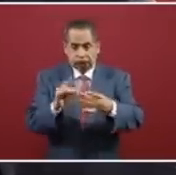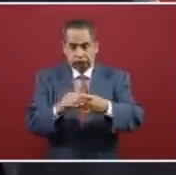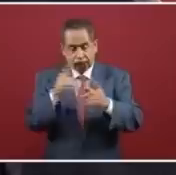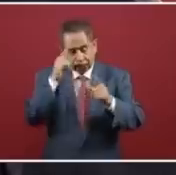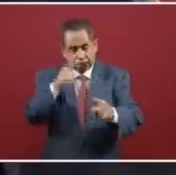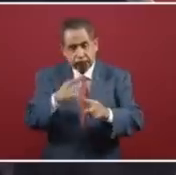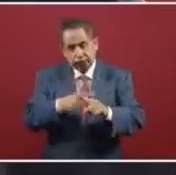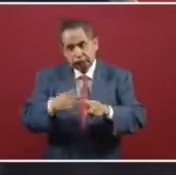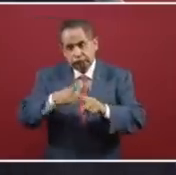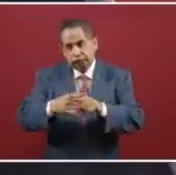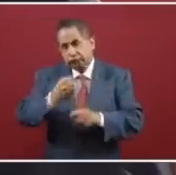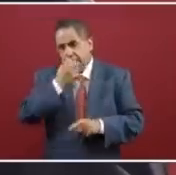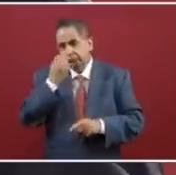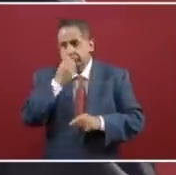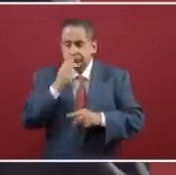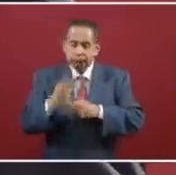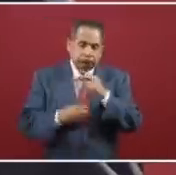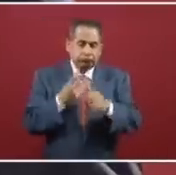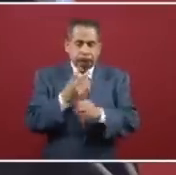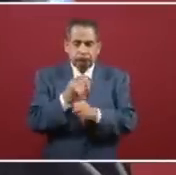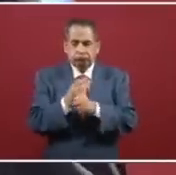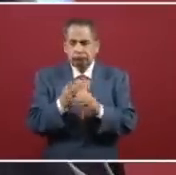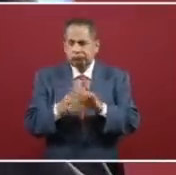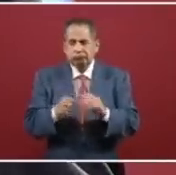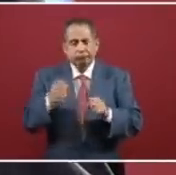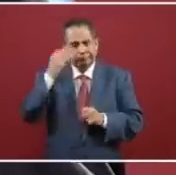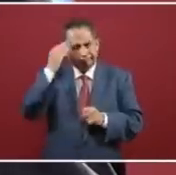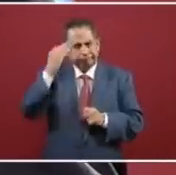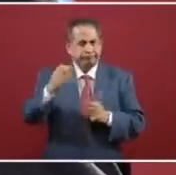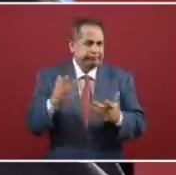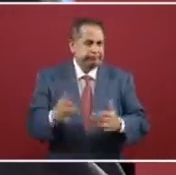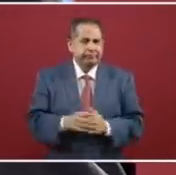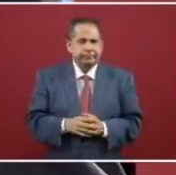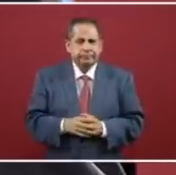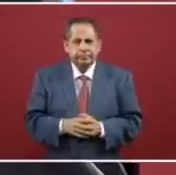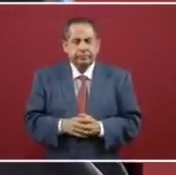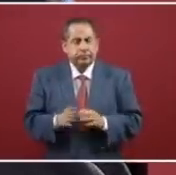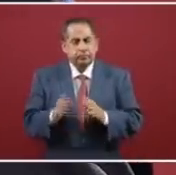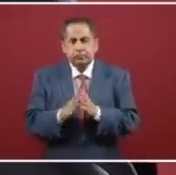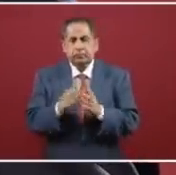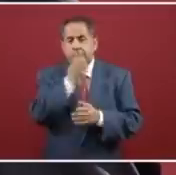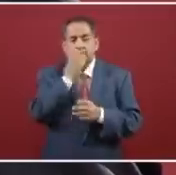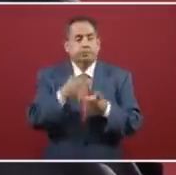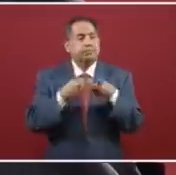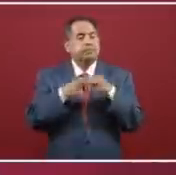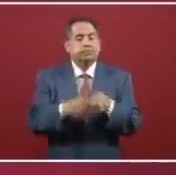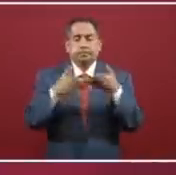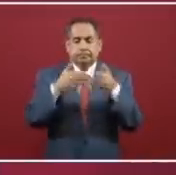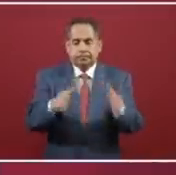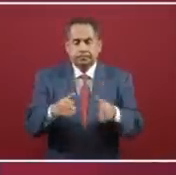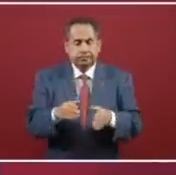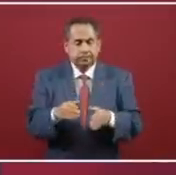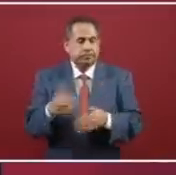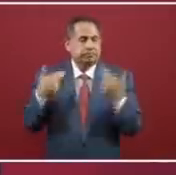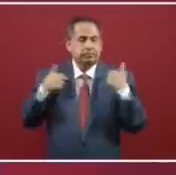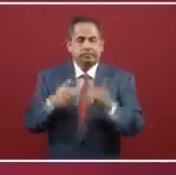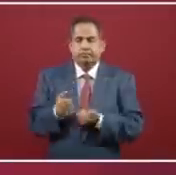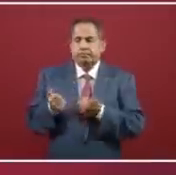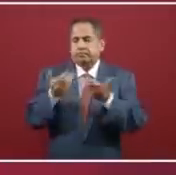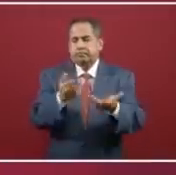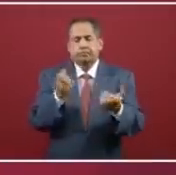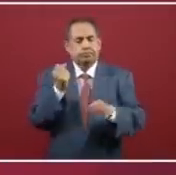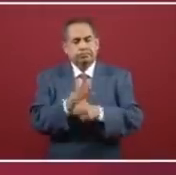las escuelas que se reinicie y el periodo escolar y que lleguen los maestros